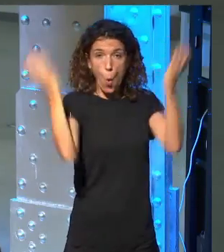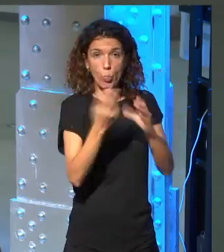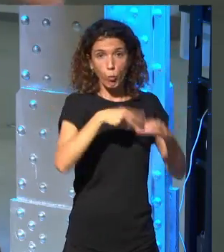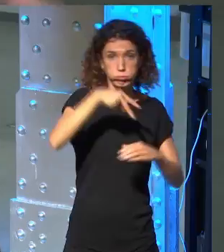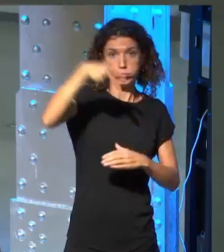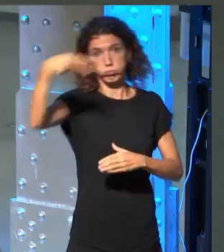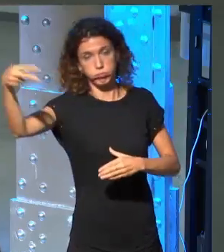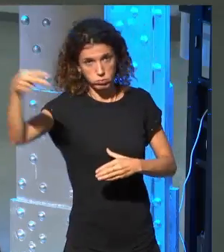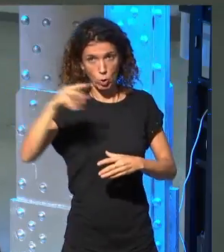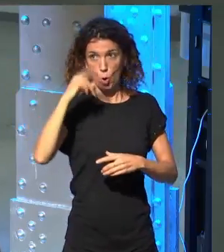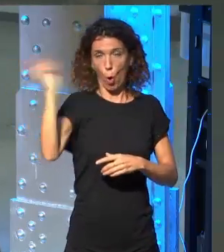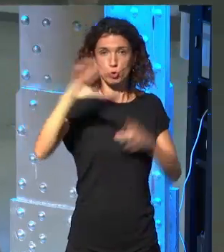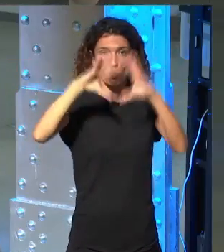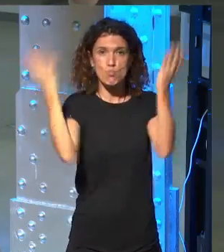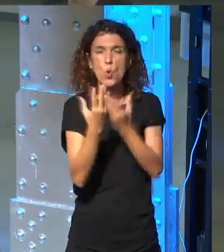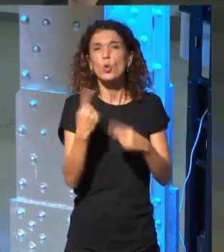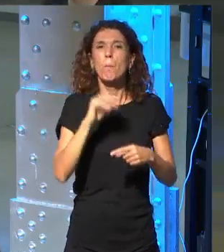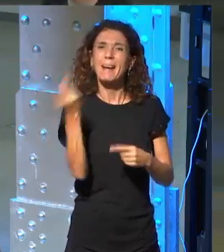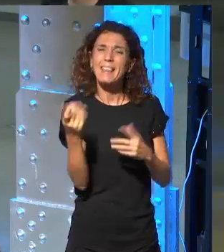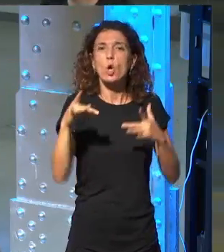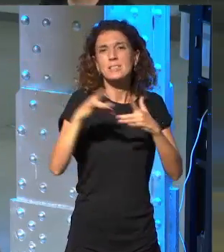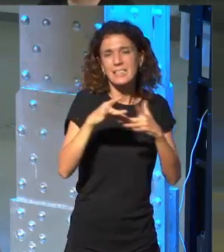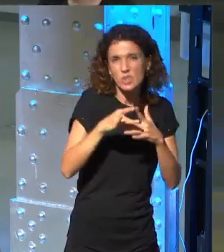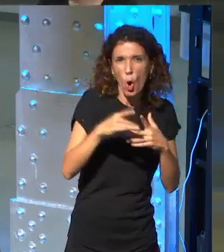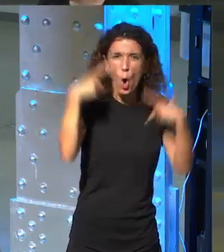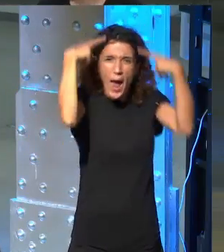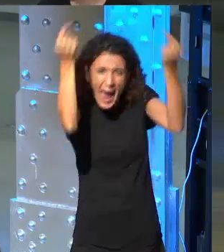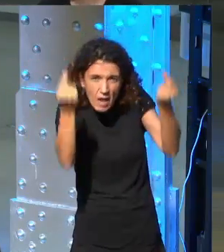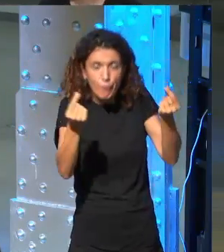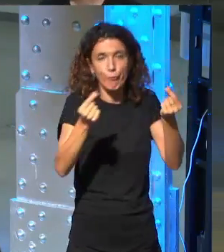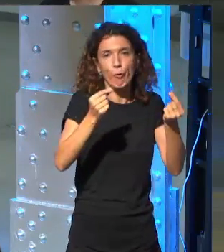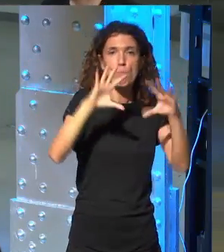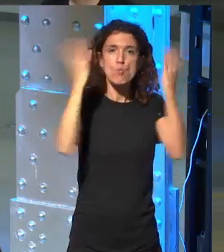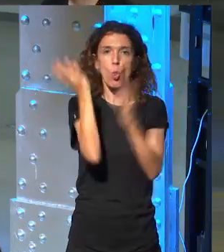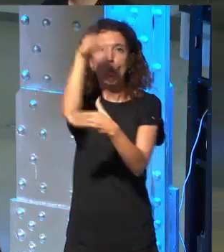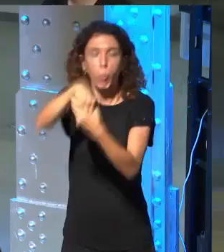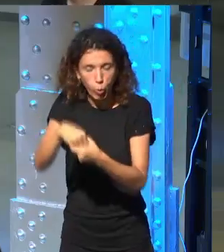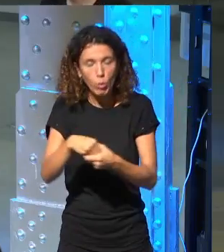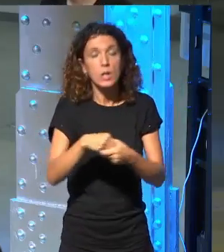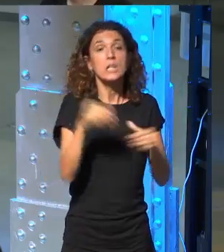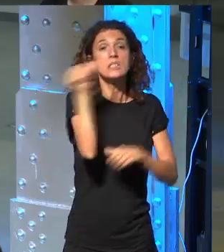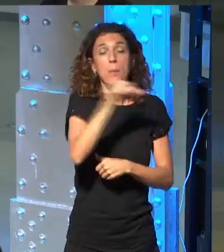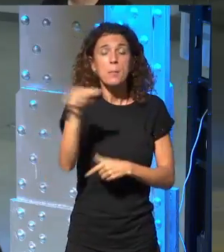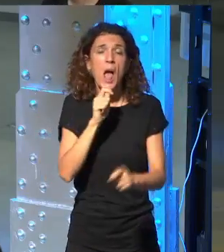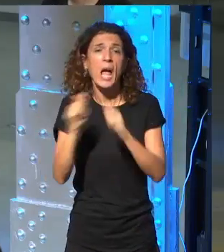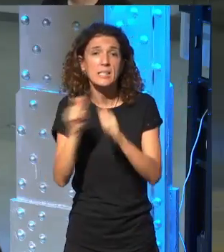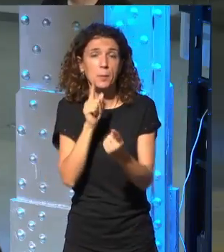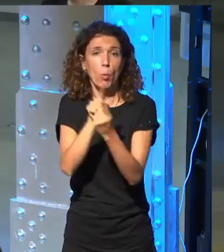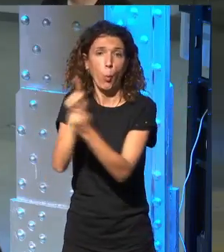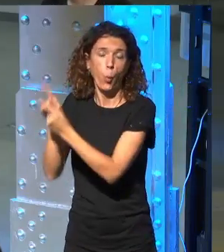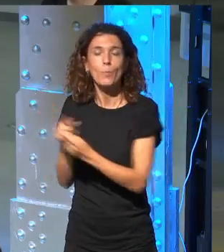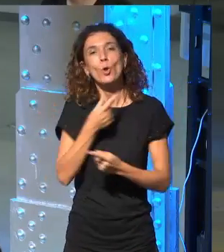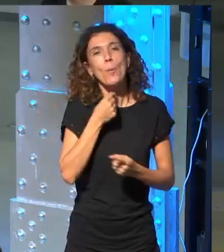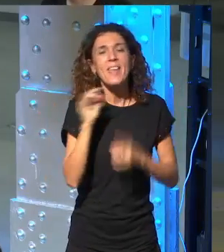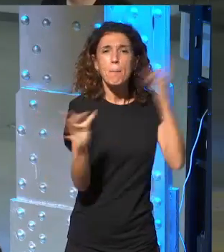Fung, que es un mundo de... tipo El Señor de los Anillos, con elfos, con trolls y tal, y cada semana entrevista a un personaje de ahí. Es comedia de